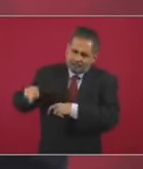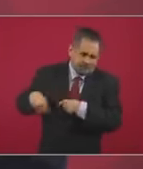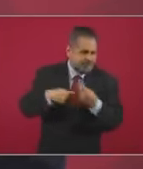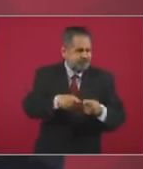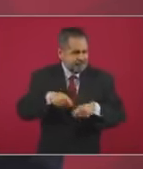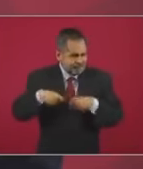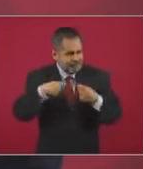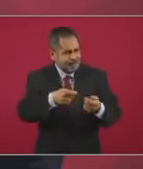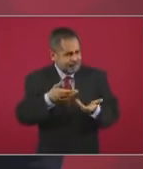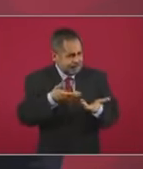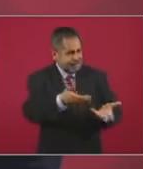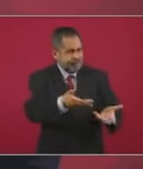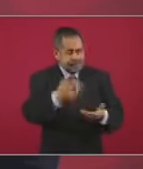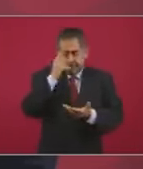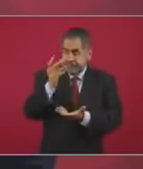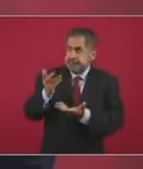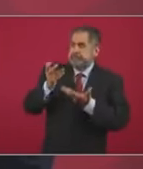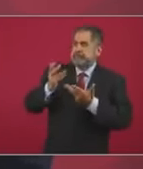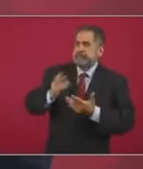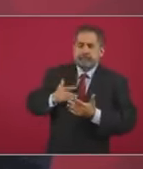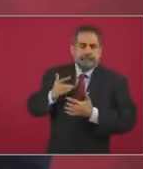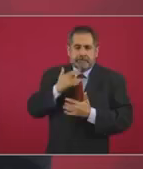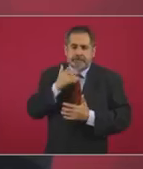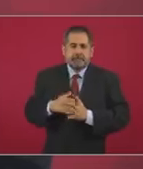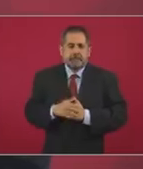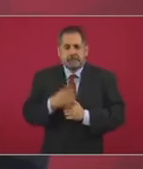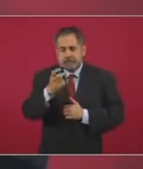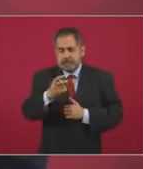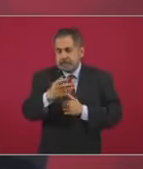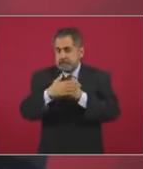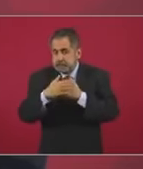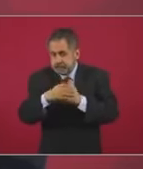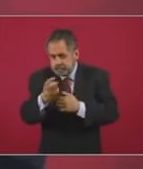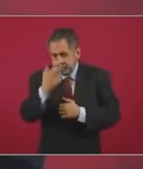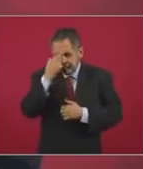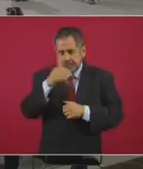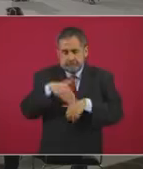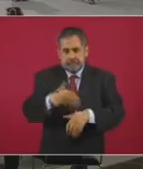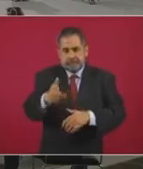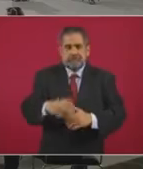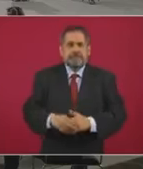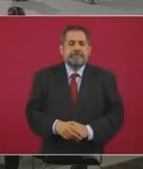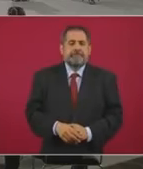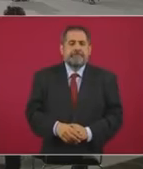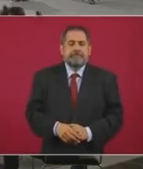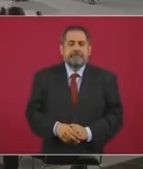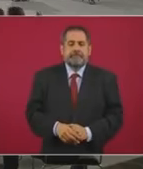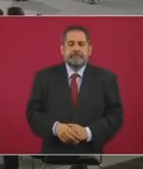acciones en ese sentido, y sí vamos a atenderlo.